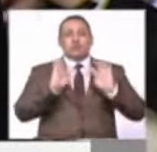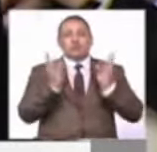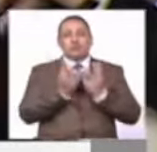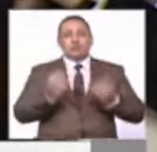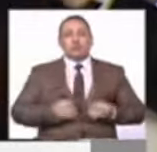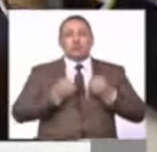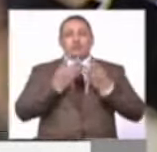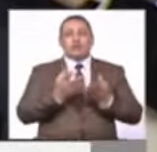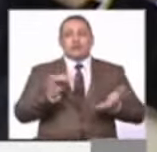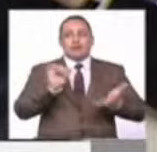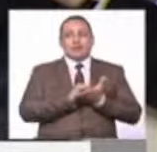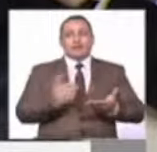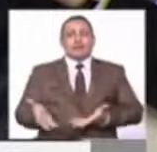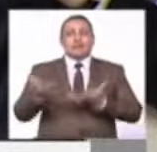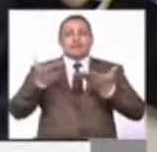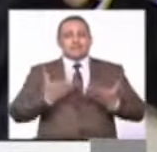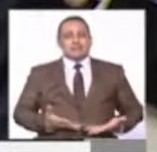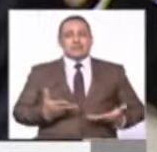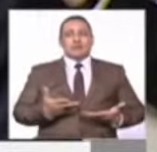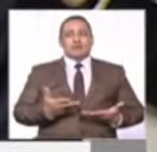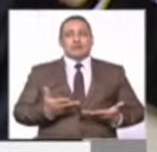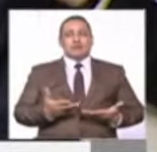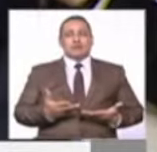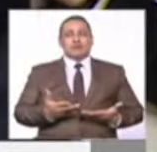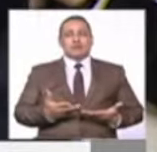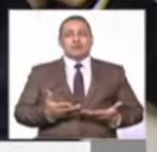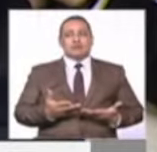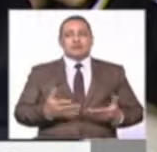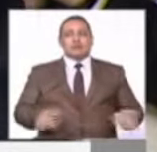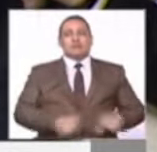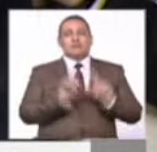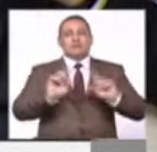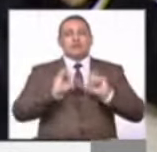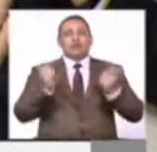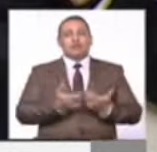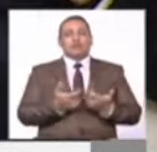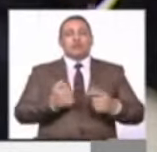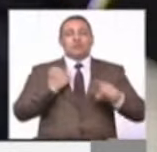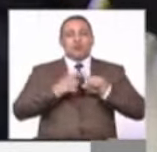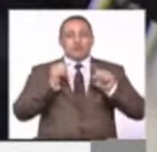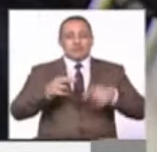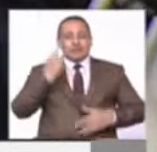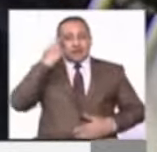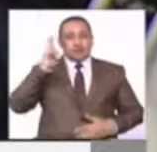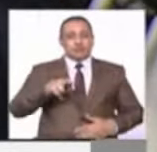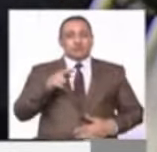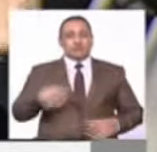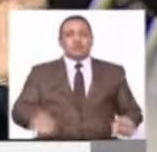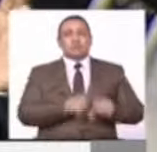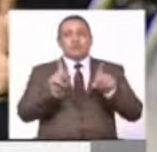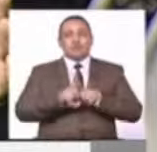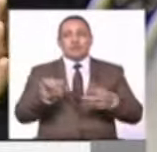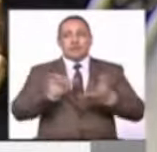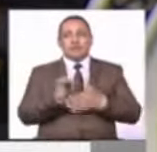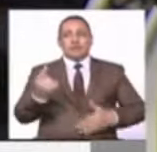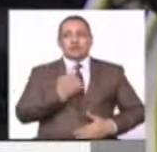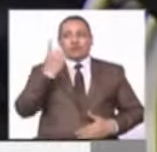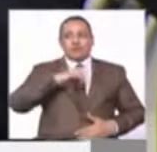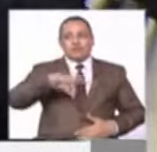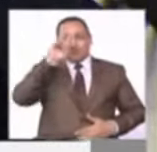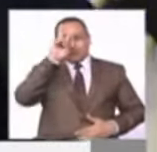pronunciarse sobre lo que recibe de de la comisión por esa razón Creo que el